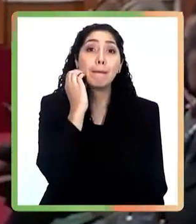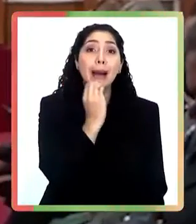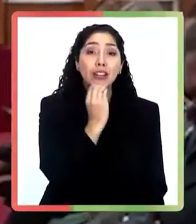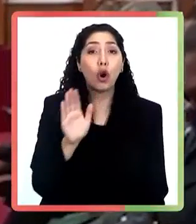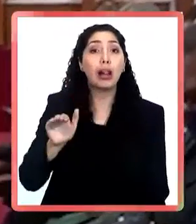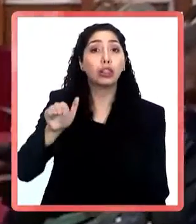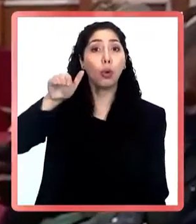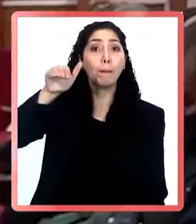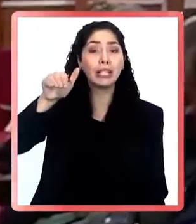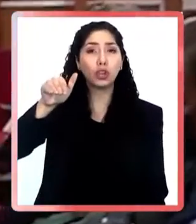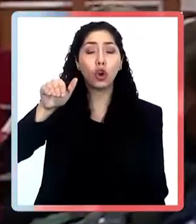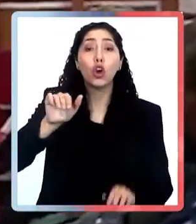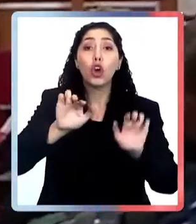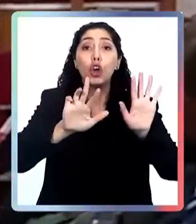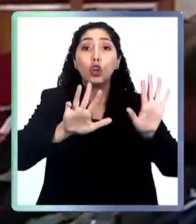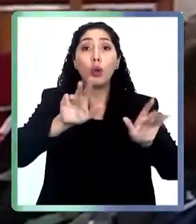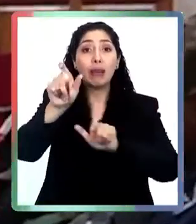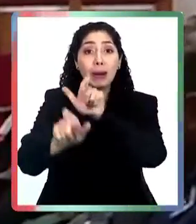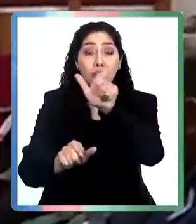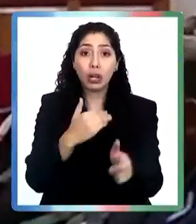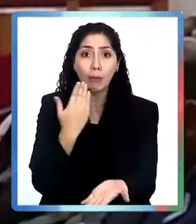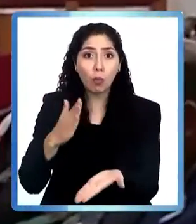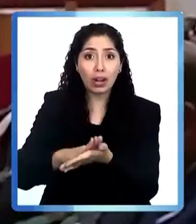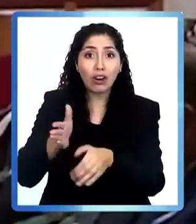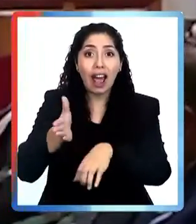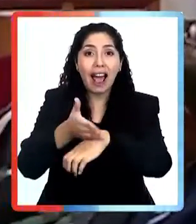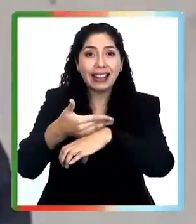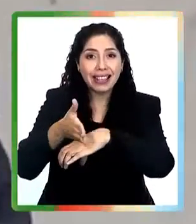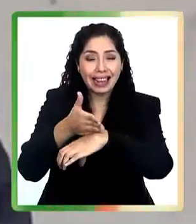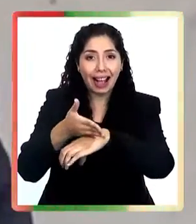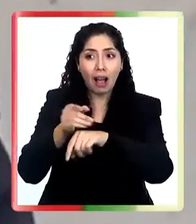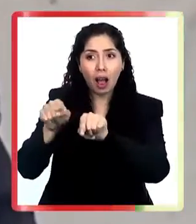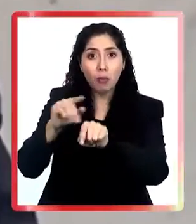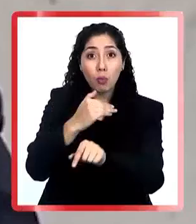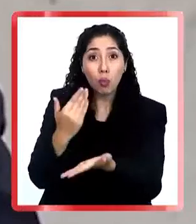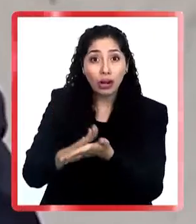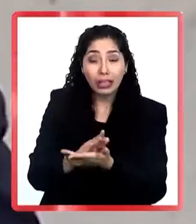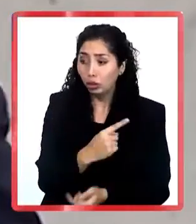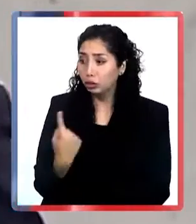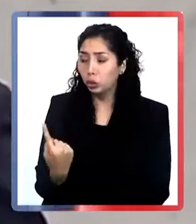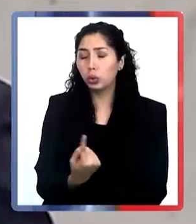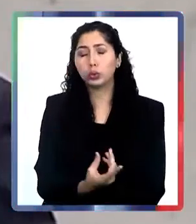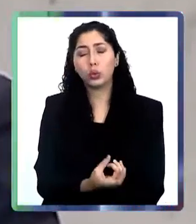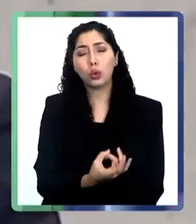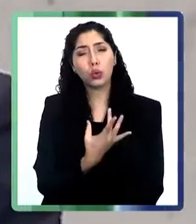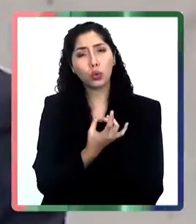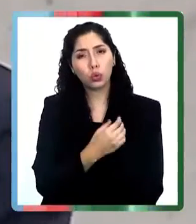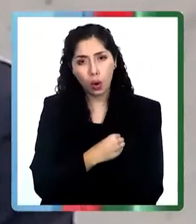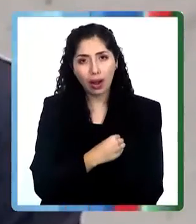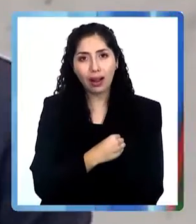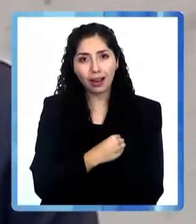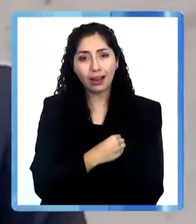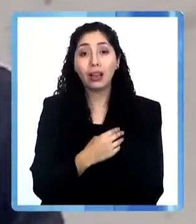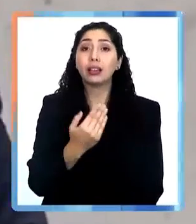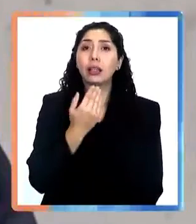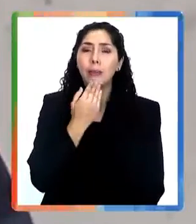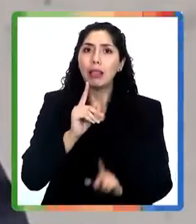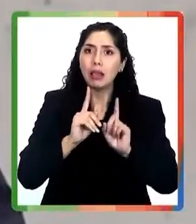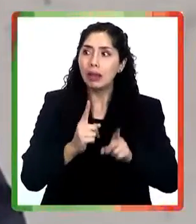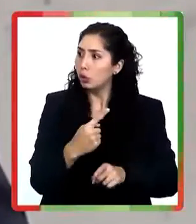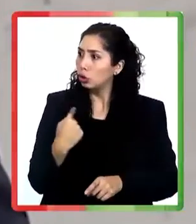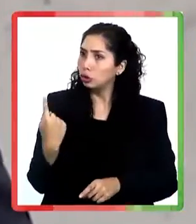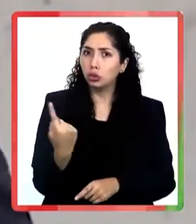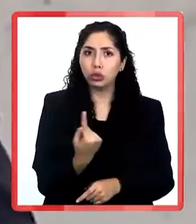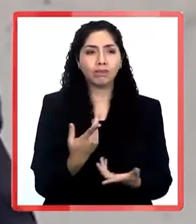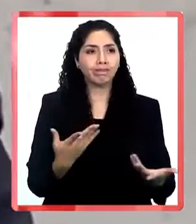de este año en alto hospicio en el que murieron nueve personas se repitan estas muertes los duelen profundamente y al mismo tiempo nos tienen